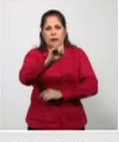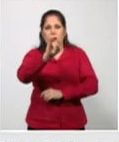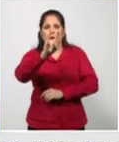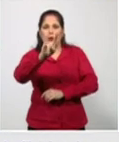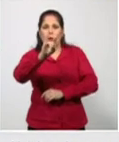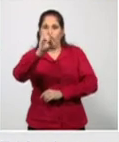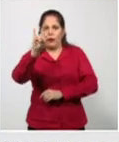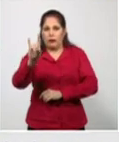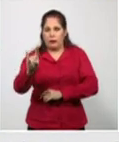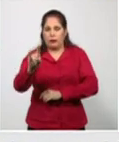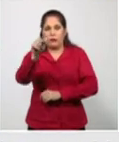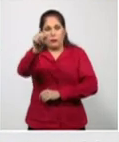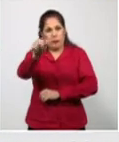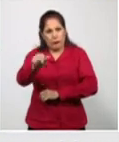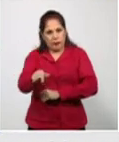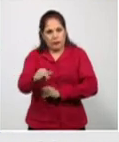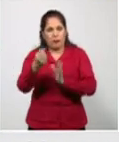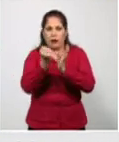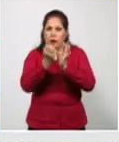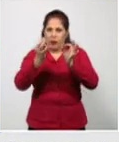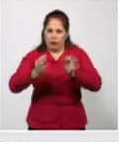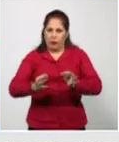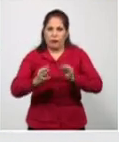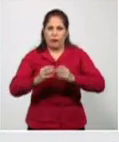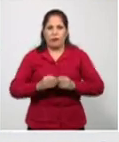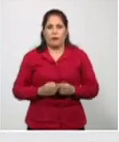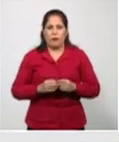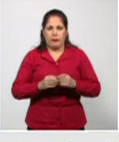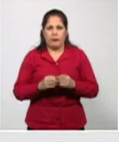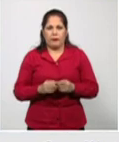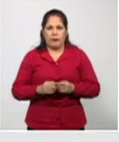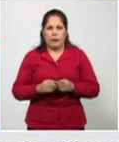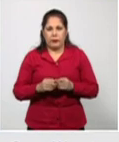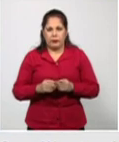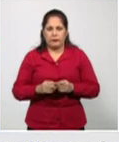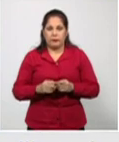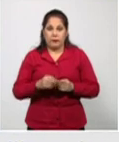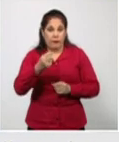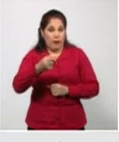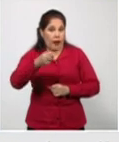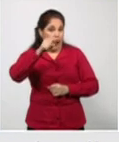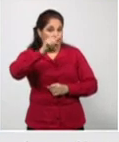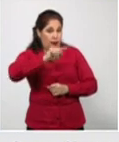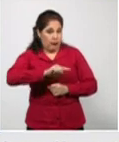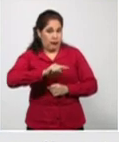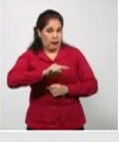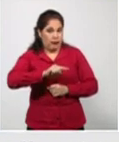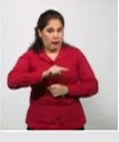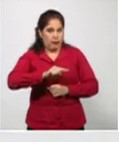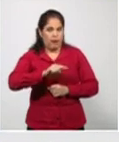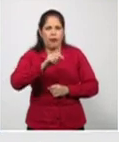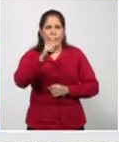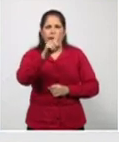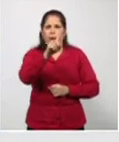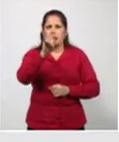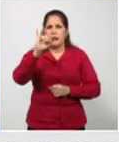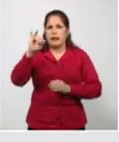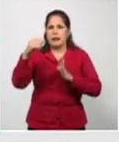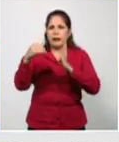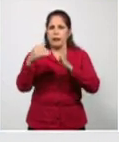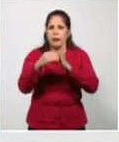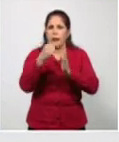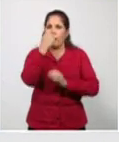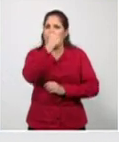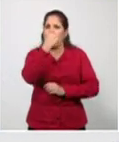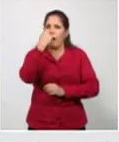5.799 personas confirmadas con el virus SARS-CoV-2. Ayer se realizaron en el país más de 17.000 muestras